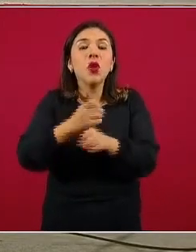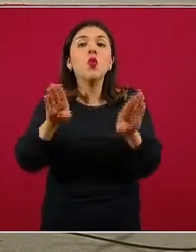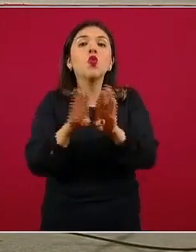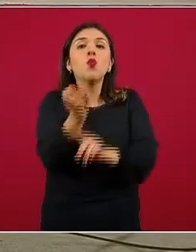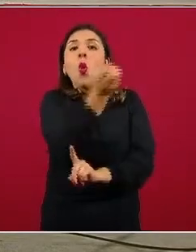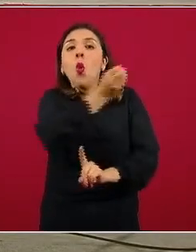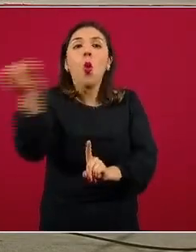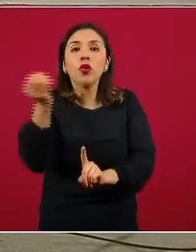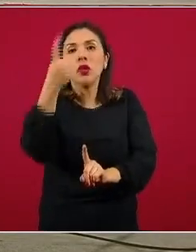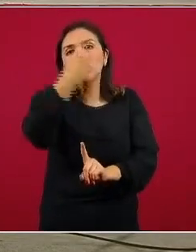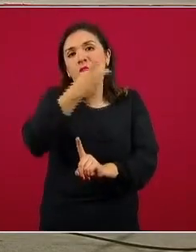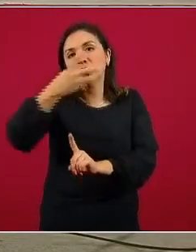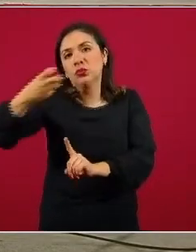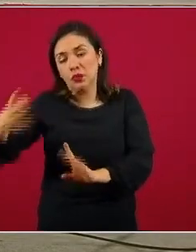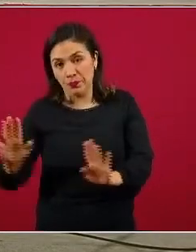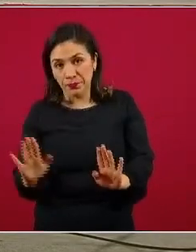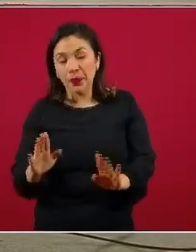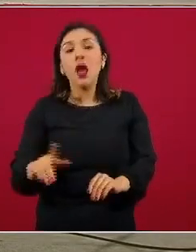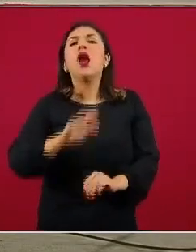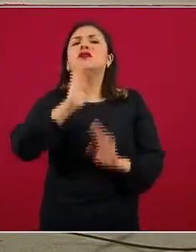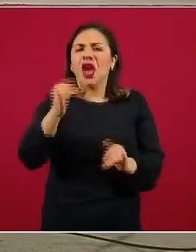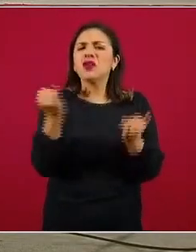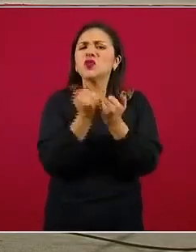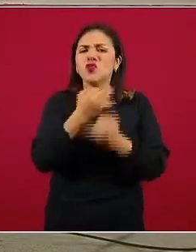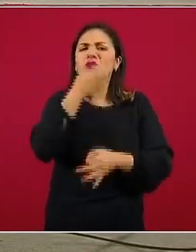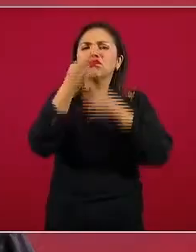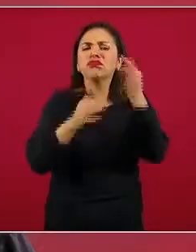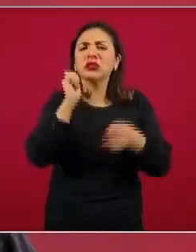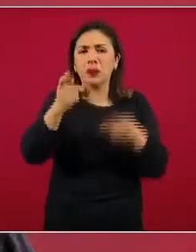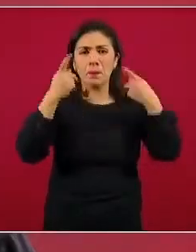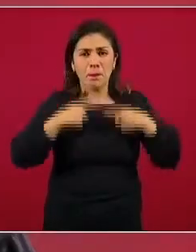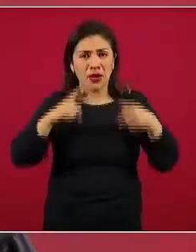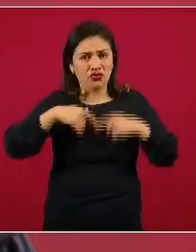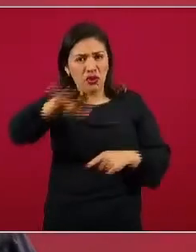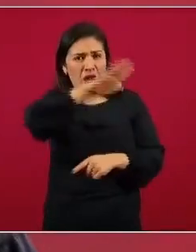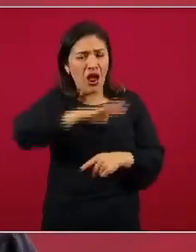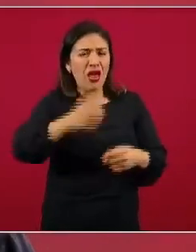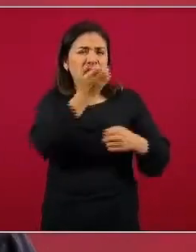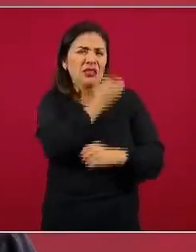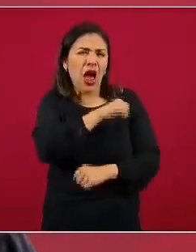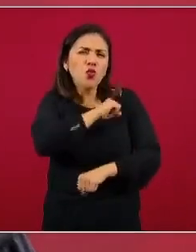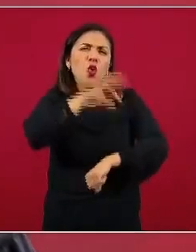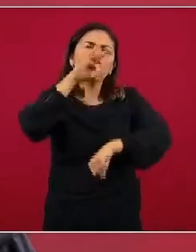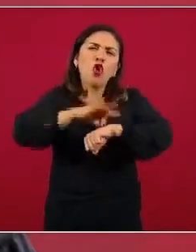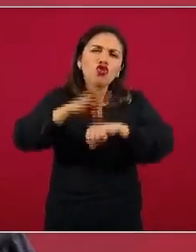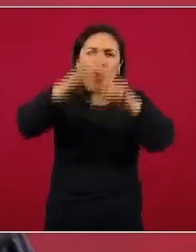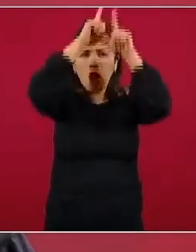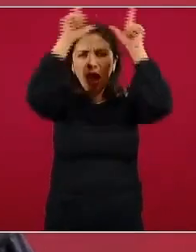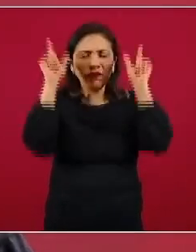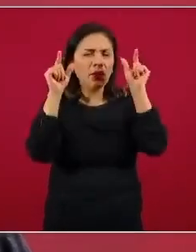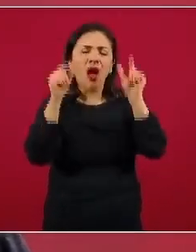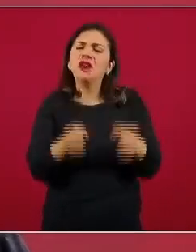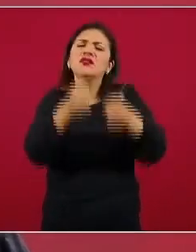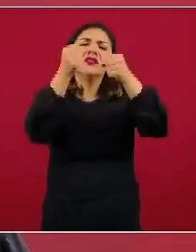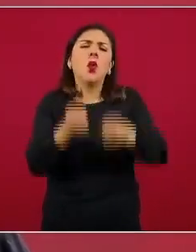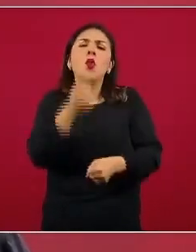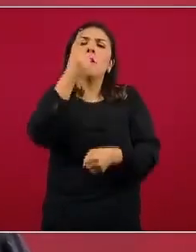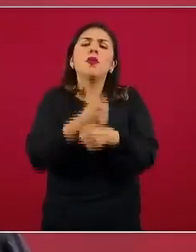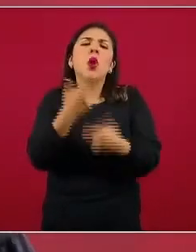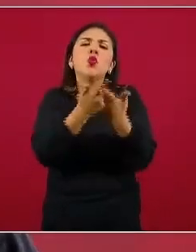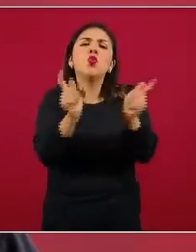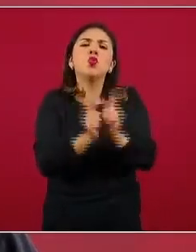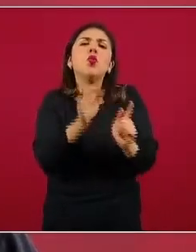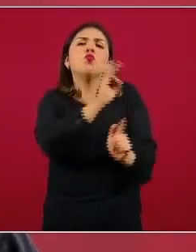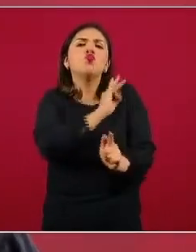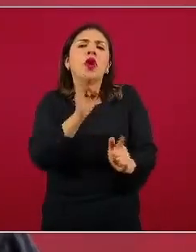aplicación. Ya se ha comentado que, por ejemplo, el personal de salud de seguro será de los primeros grupos que en su momento estén